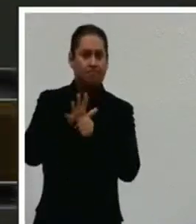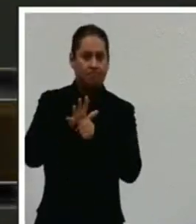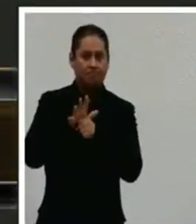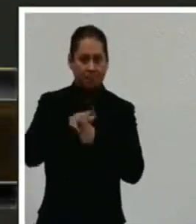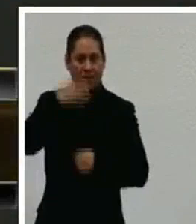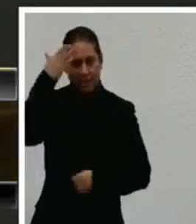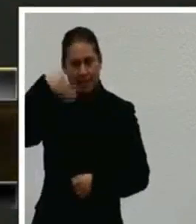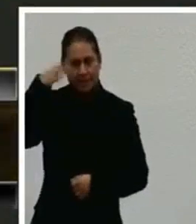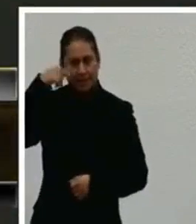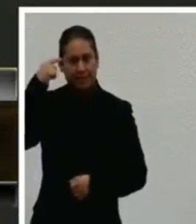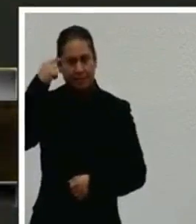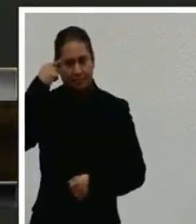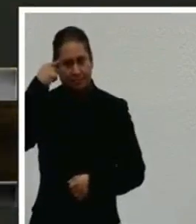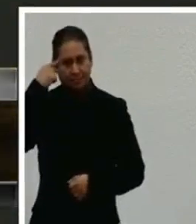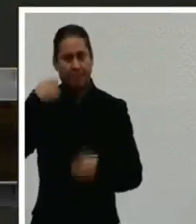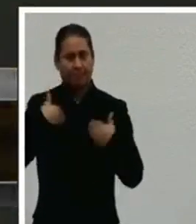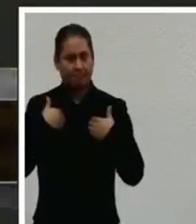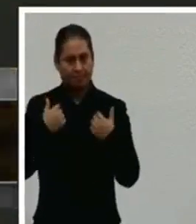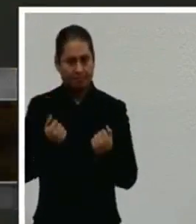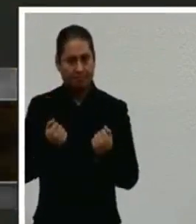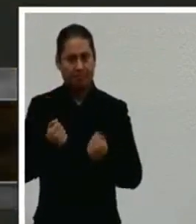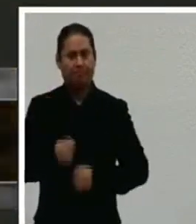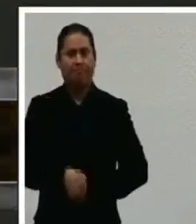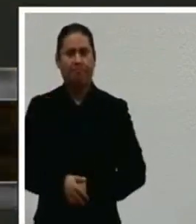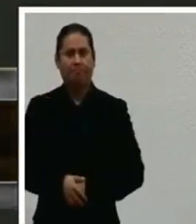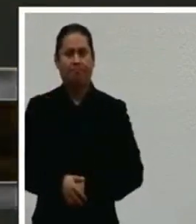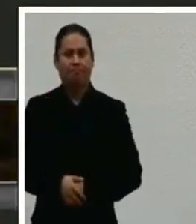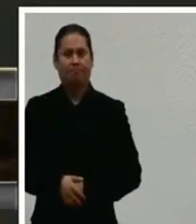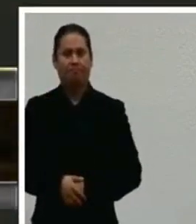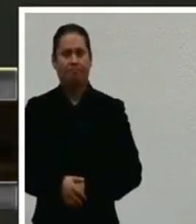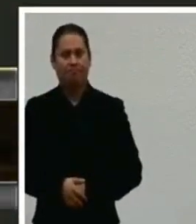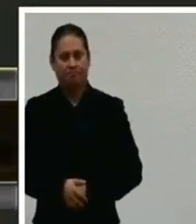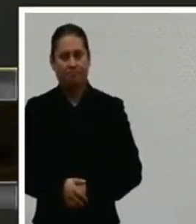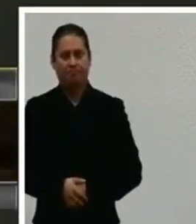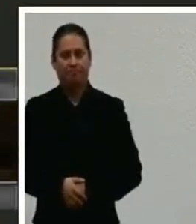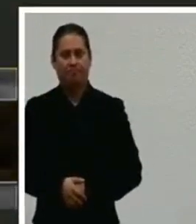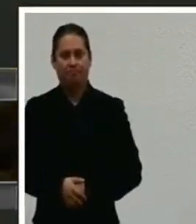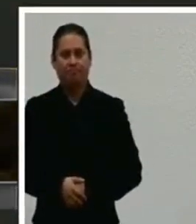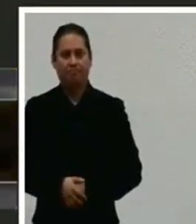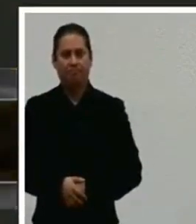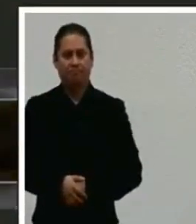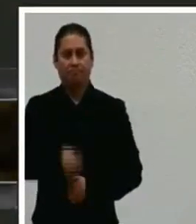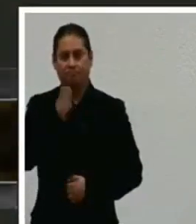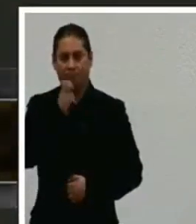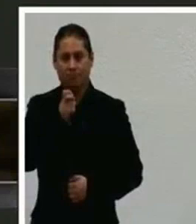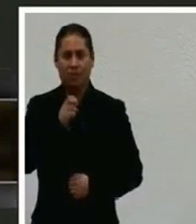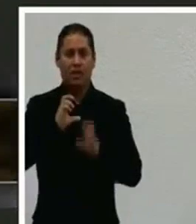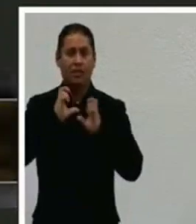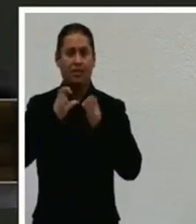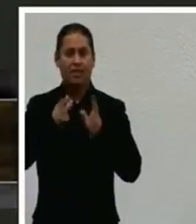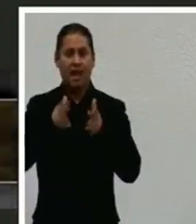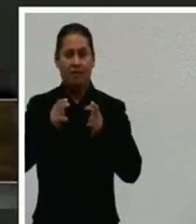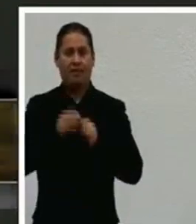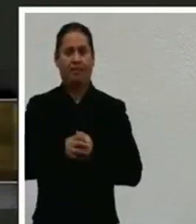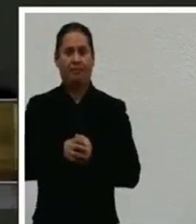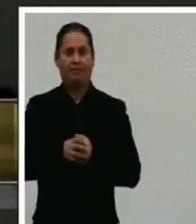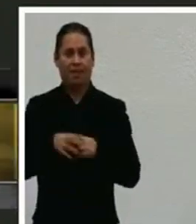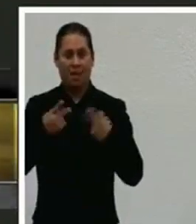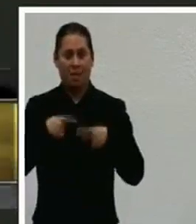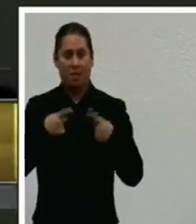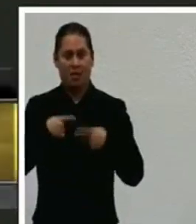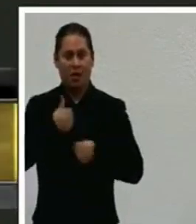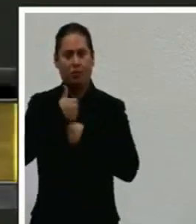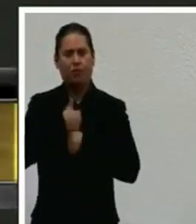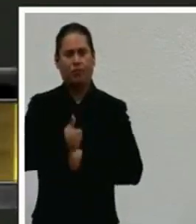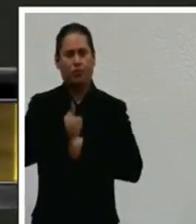ya todos tenemos esa situación tan dolorosa del COVID-19. Lamentablemente, Chiapas y nuestra gente ha